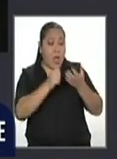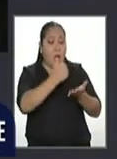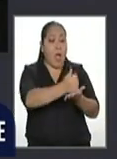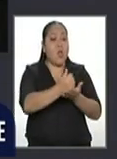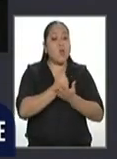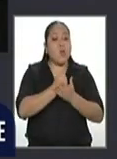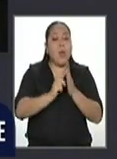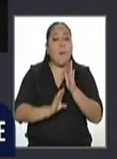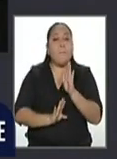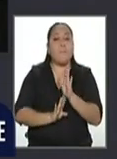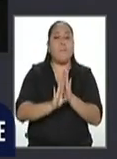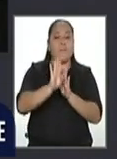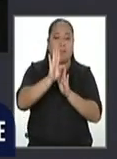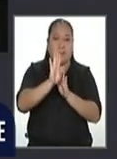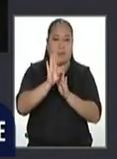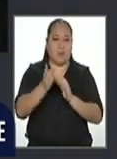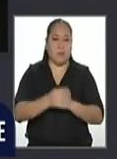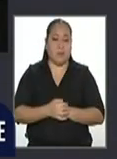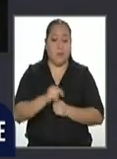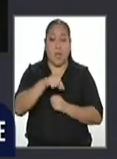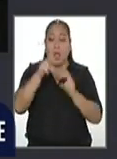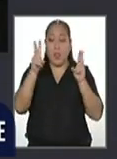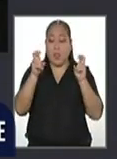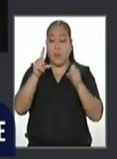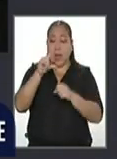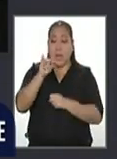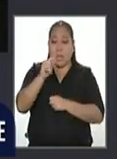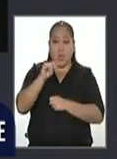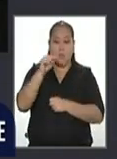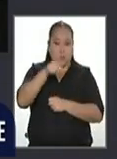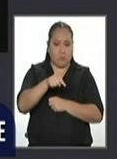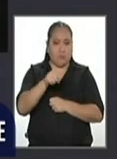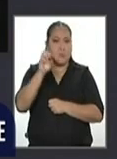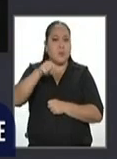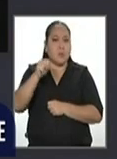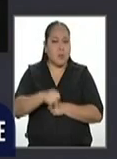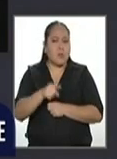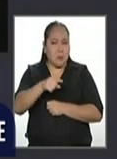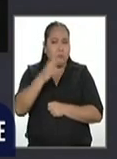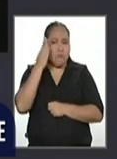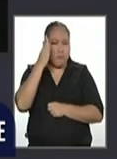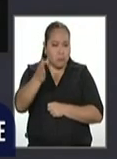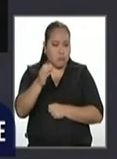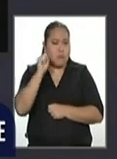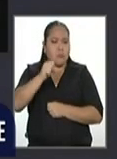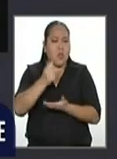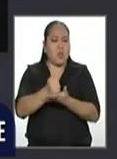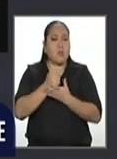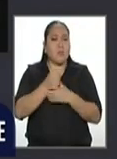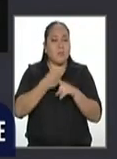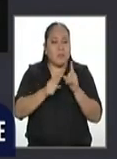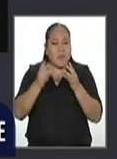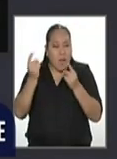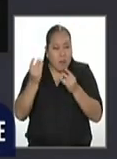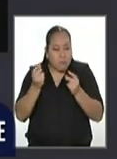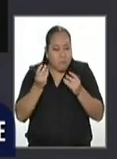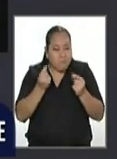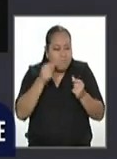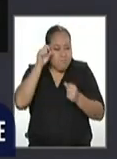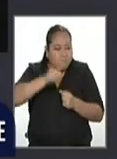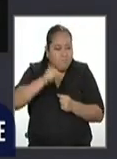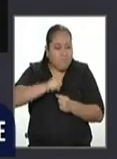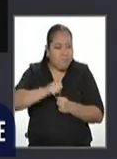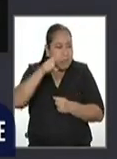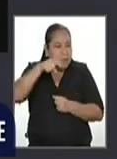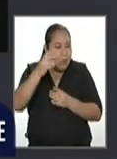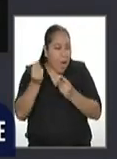a progresar. El tema del litio es algo que, en el que podemos tener mucho futuro, pero tenemos que ser más ágiles como Estado.